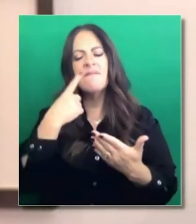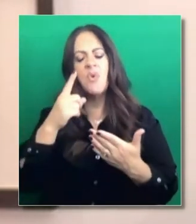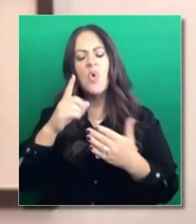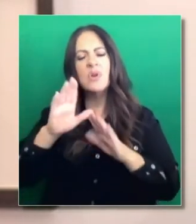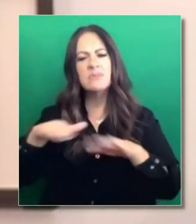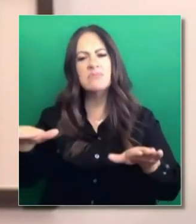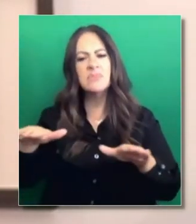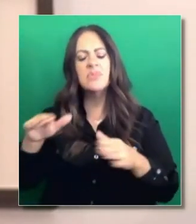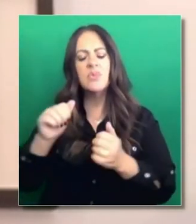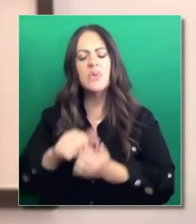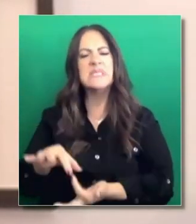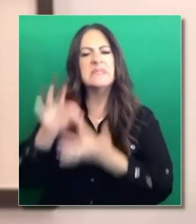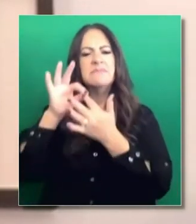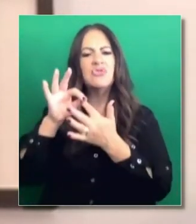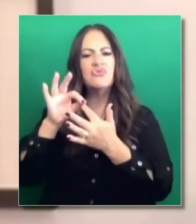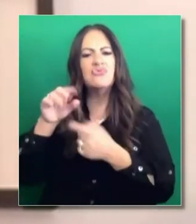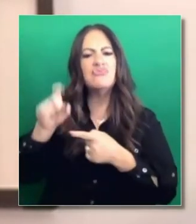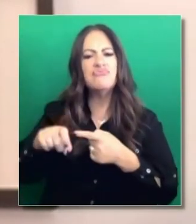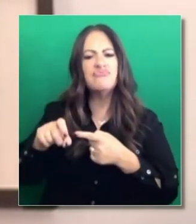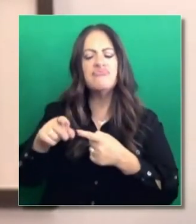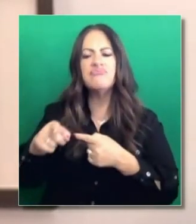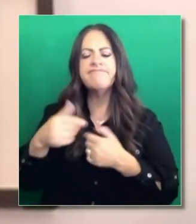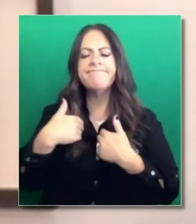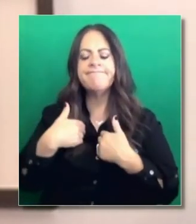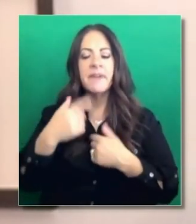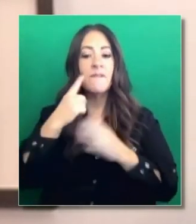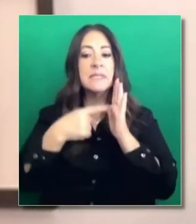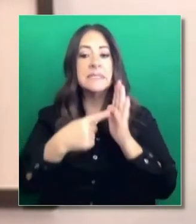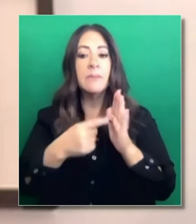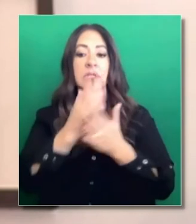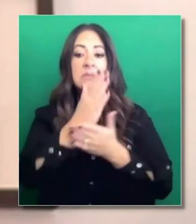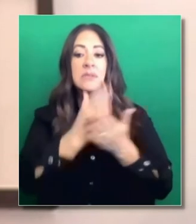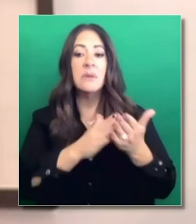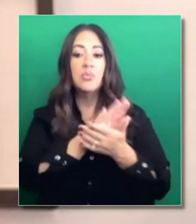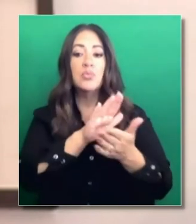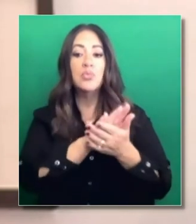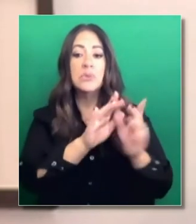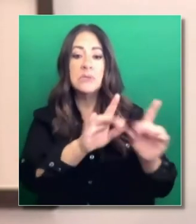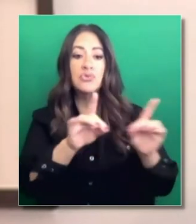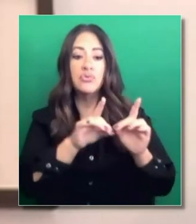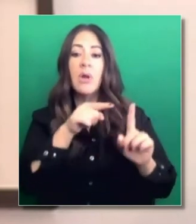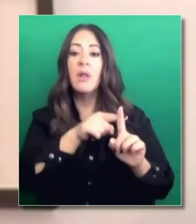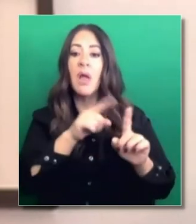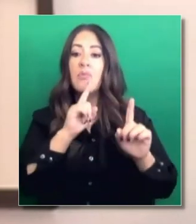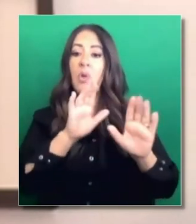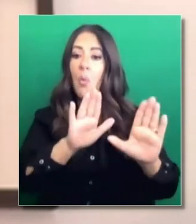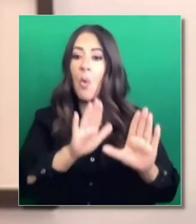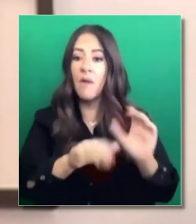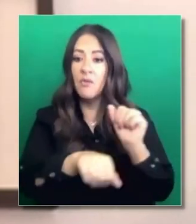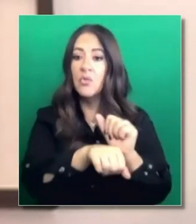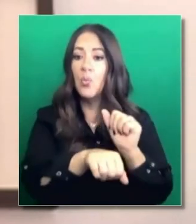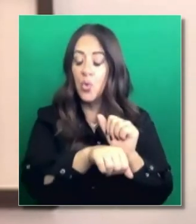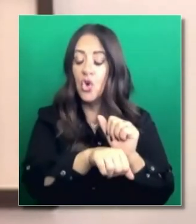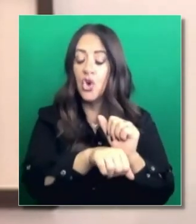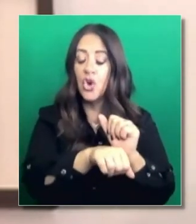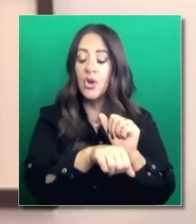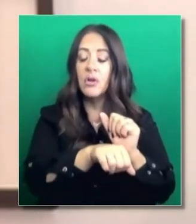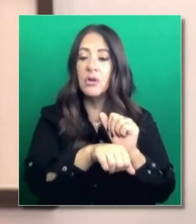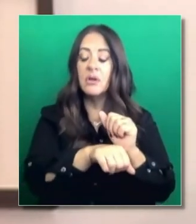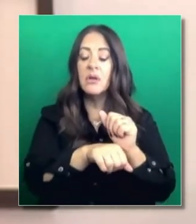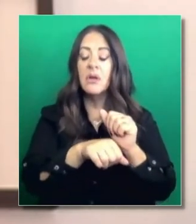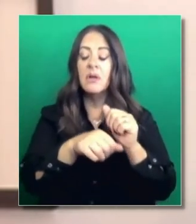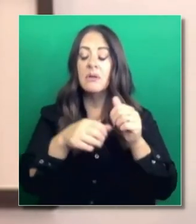Yo diría que personas con aprendizajes especiales, sí tenemos ejemplos de distritos escolares que han hecho una labor